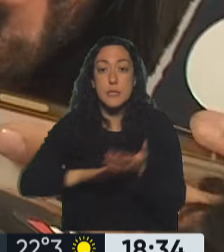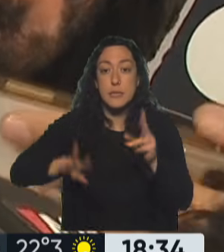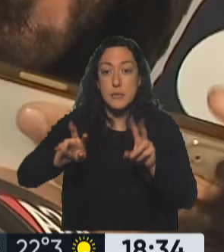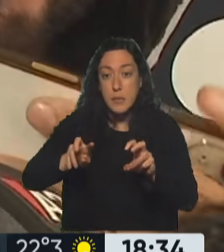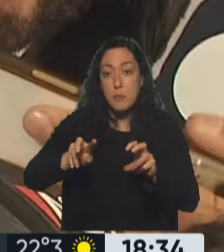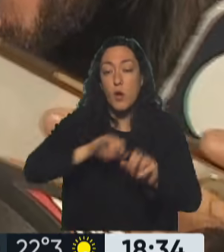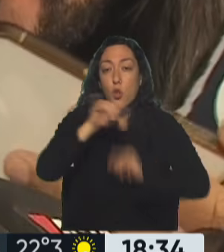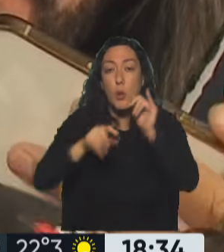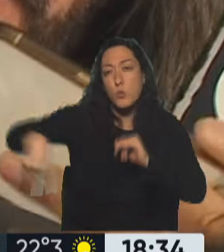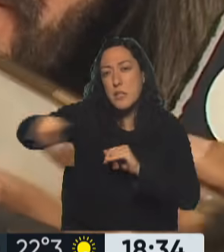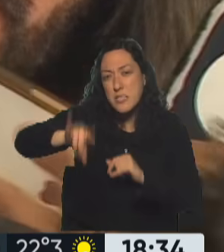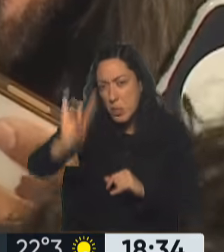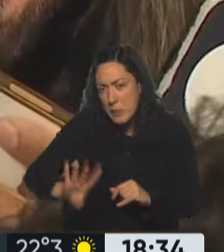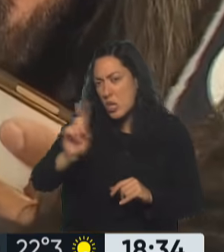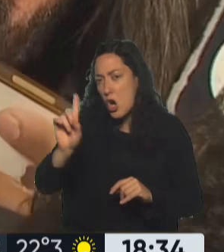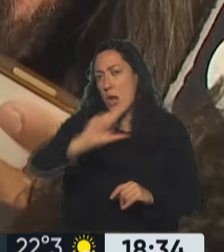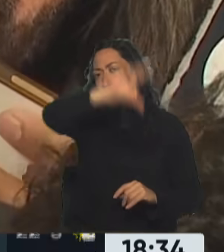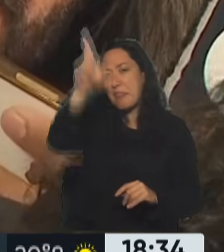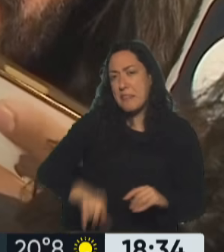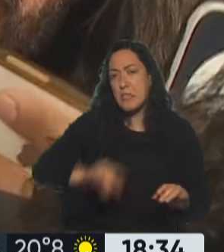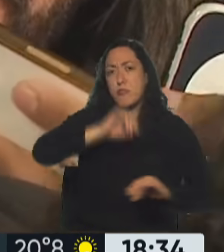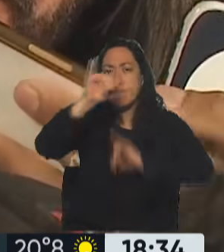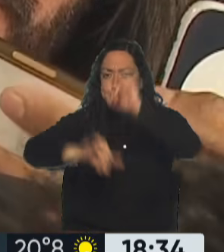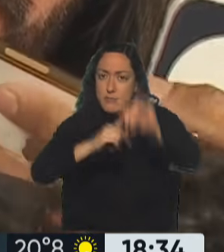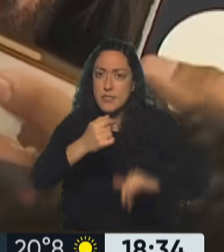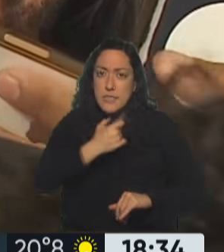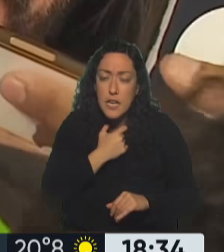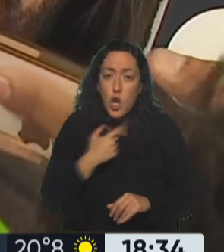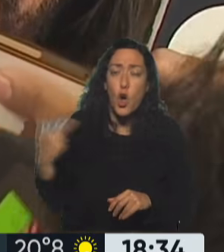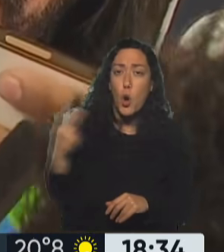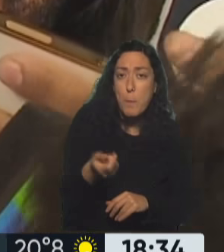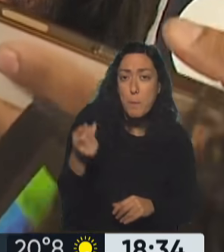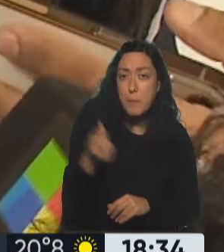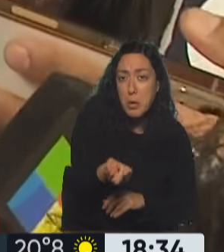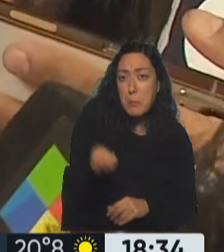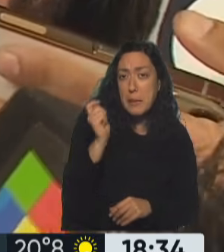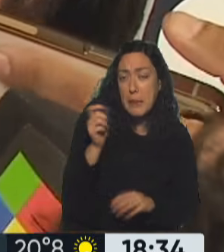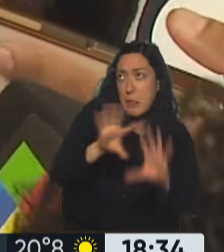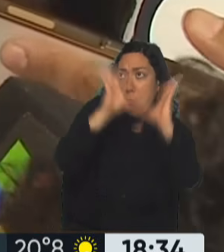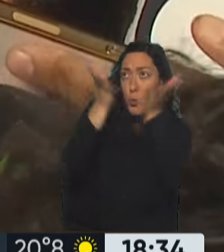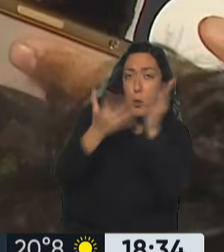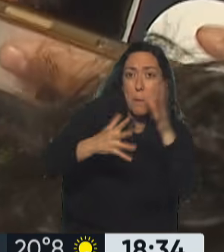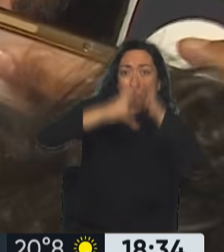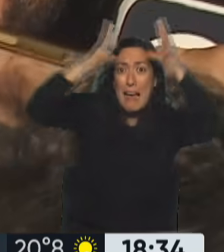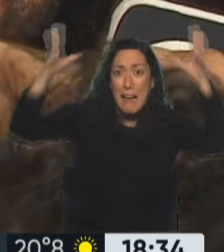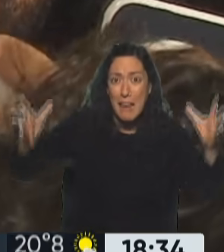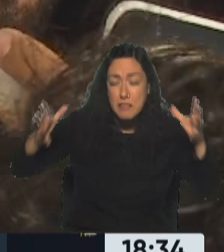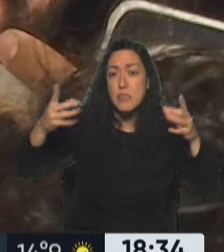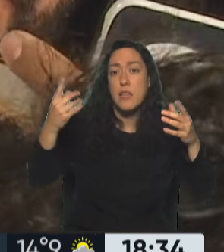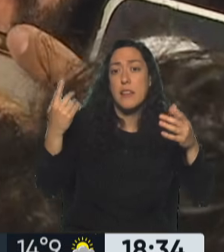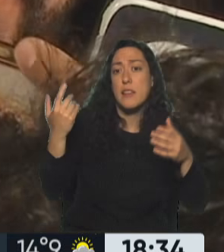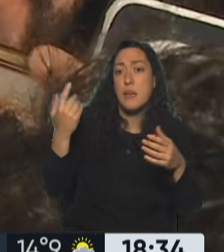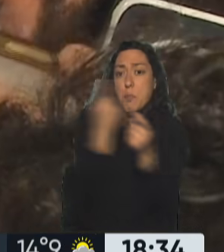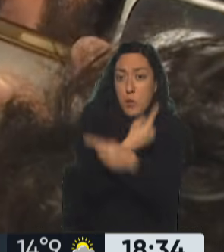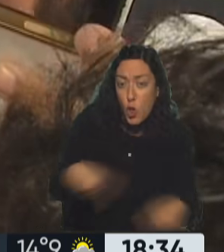a todos los argentinos y las argentinas, los dos compradores más importantes del mundo de productos, es